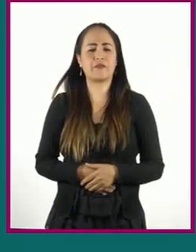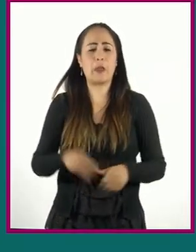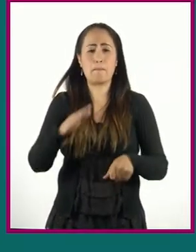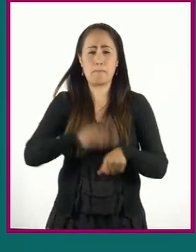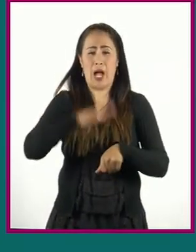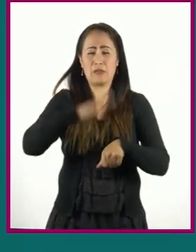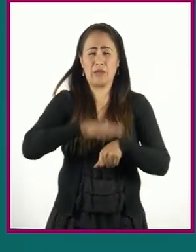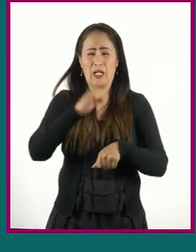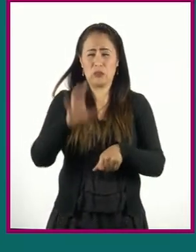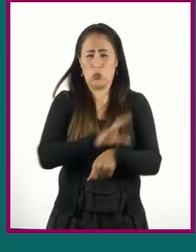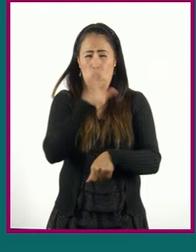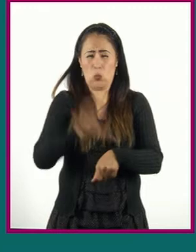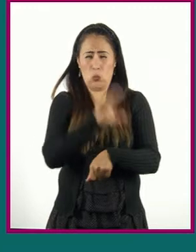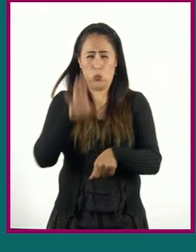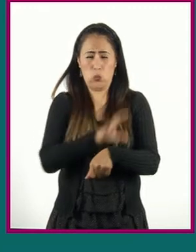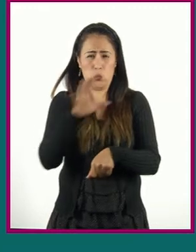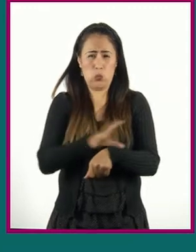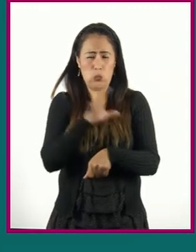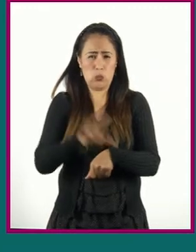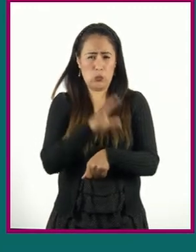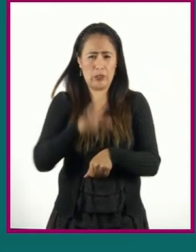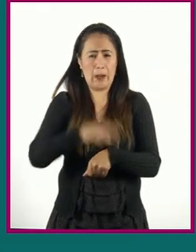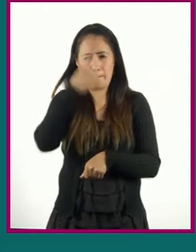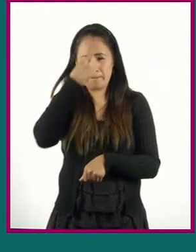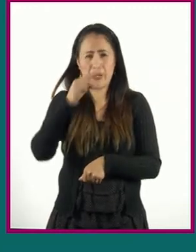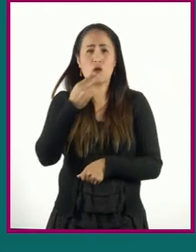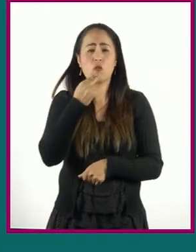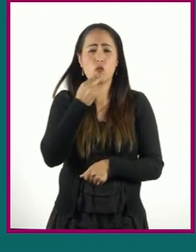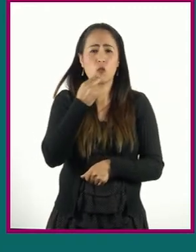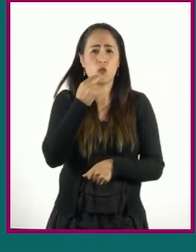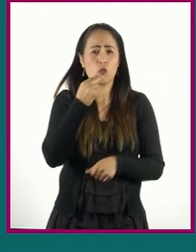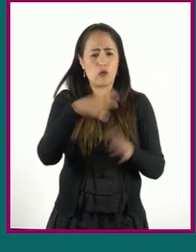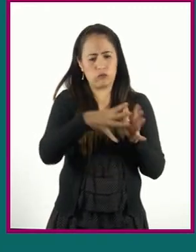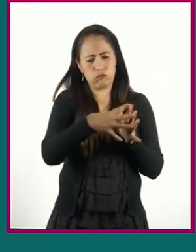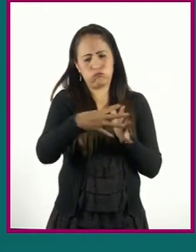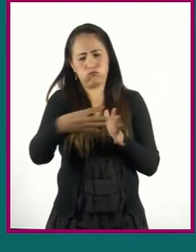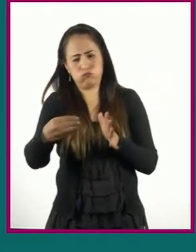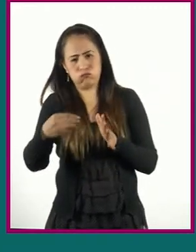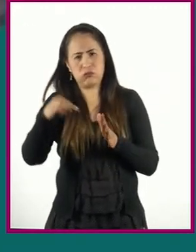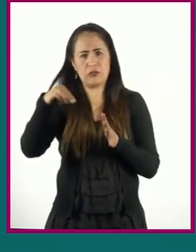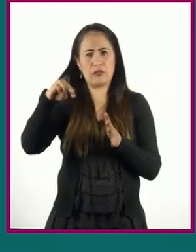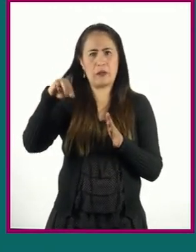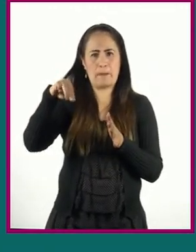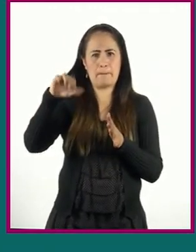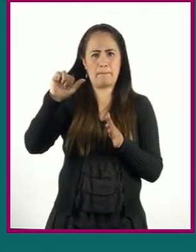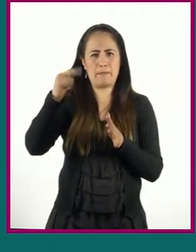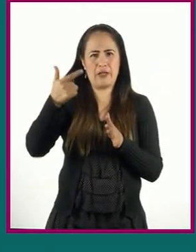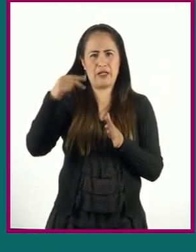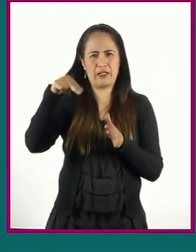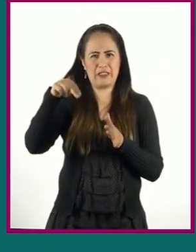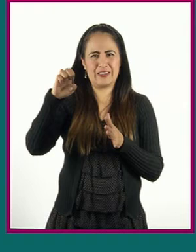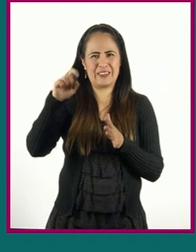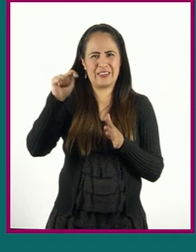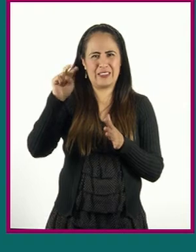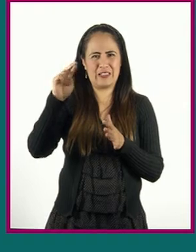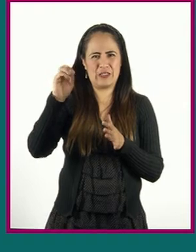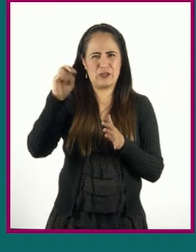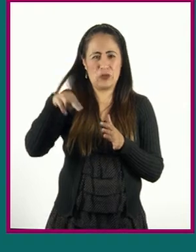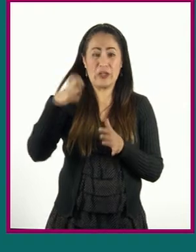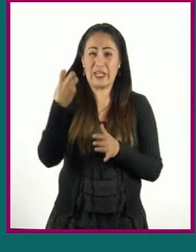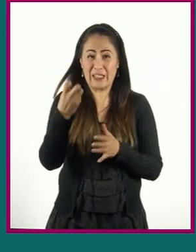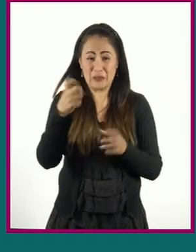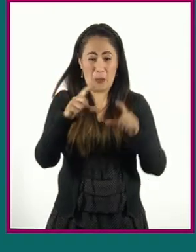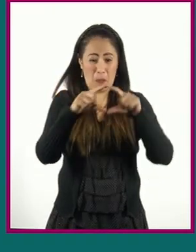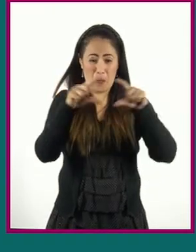la energía para que pueda ser utilizada por el magnetrón. El magnetrón es la parte más valiosa del